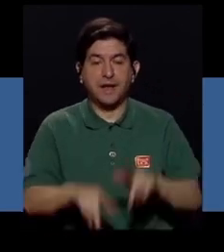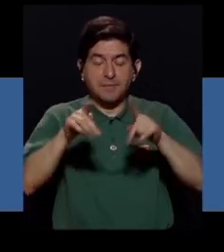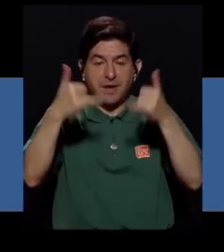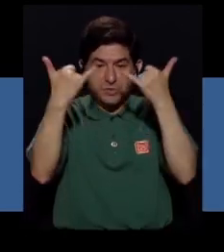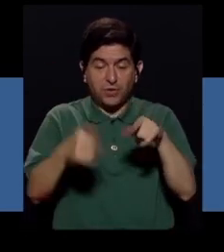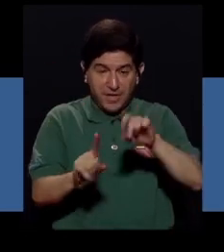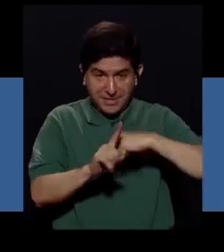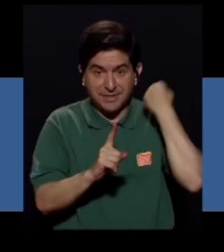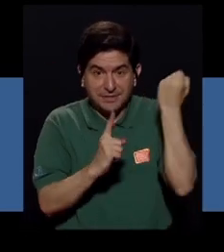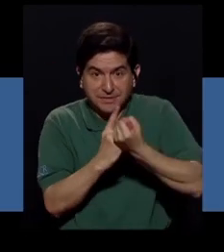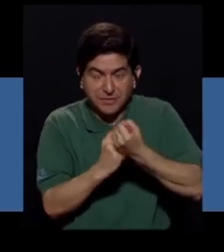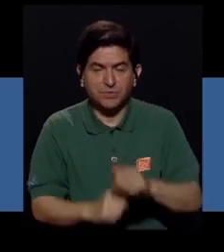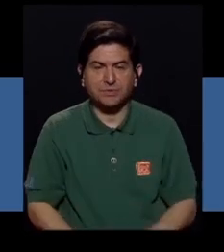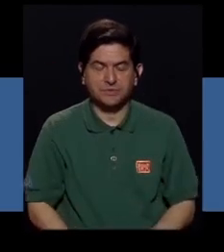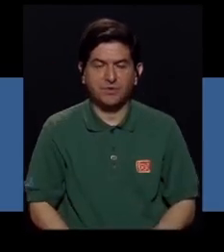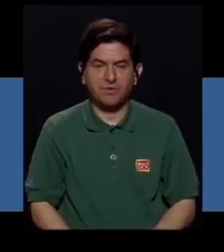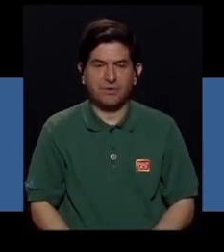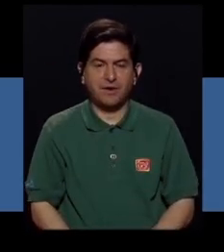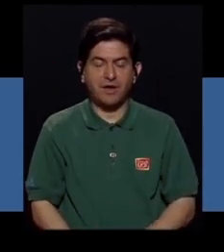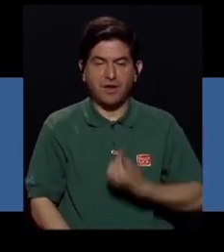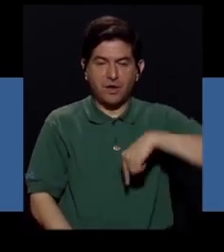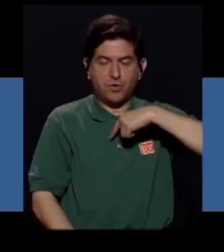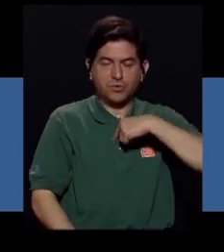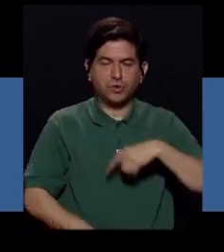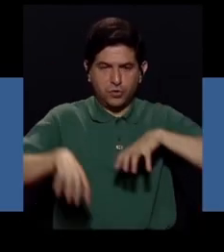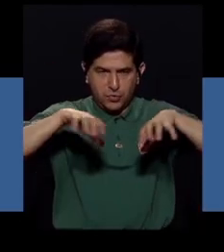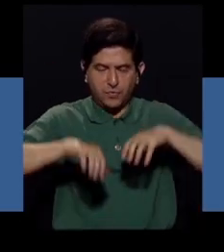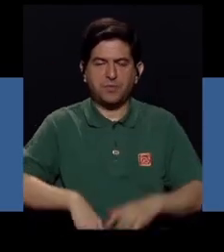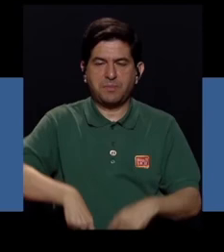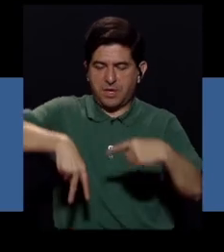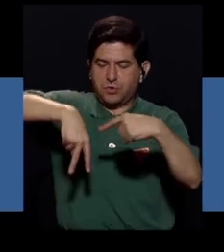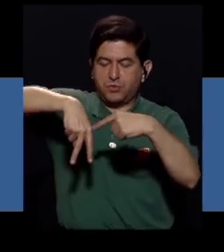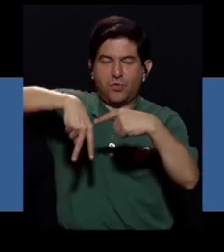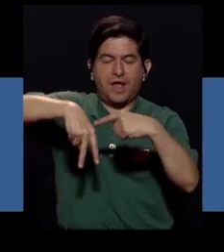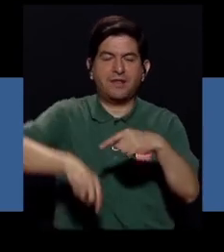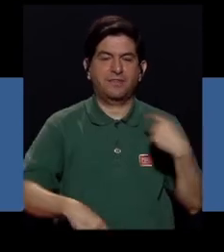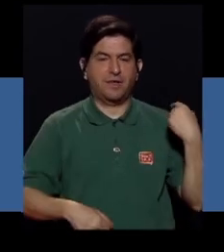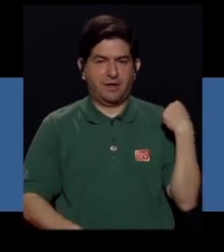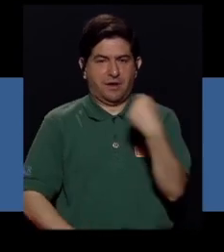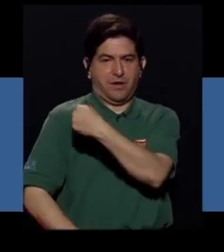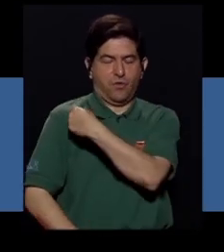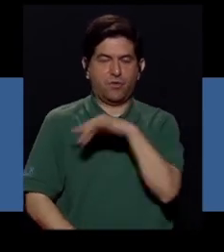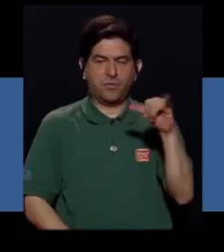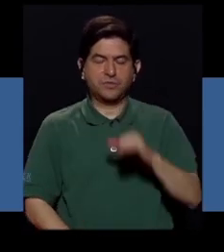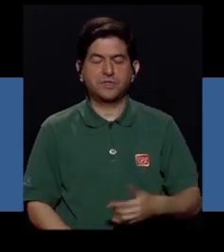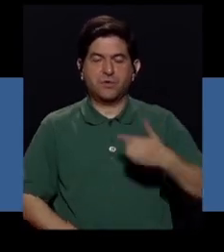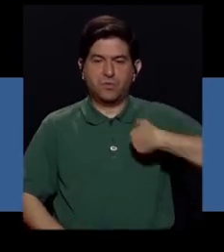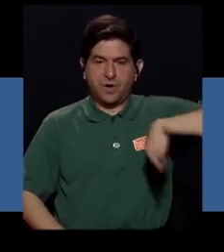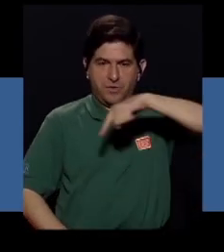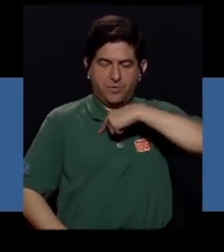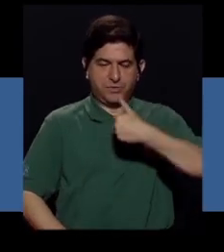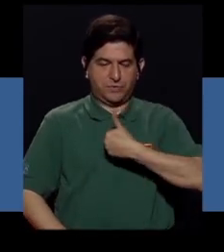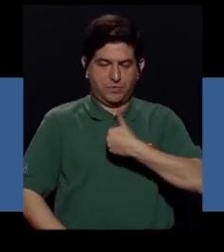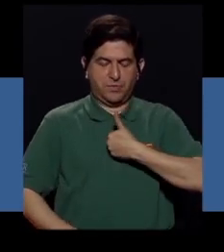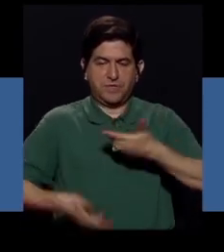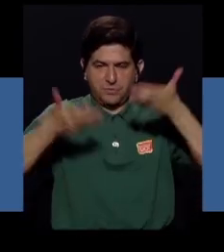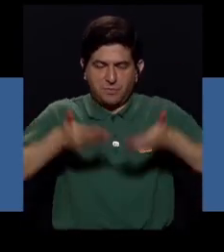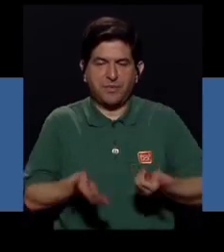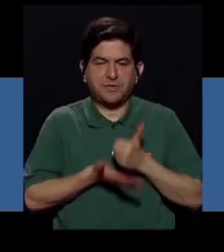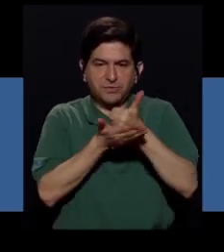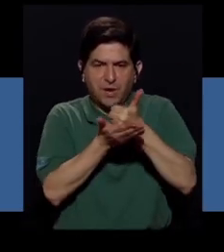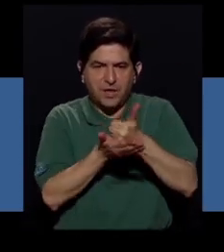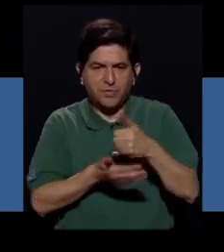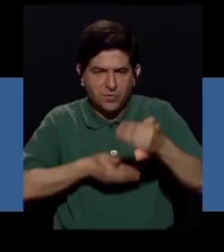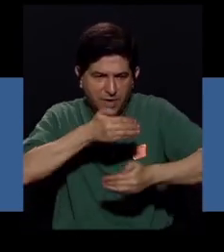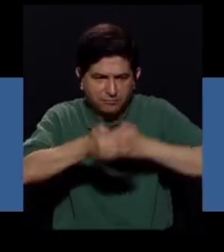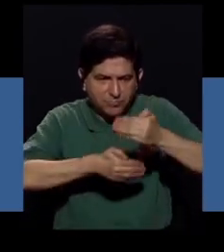persona en esa posición, vamos a tomarla desde la cadera y desde los hombros y vamos a usar nuestro peso para lateralizarla.